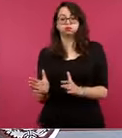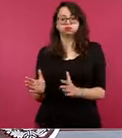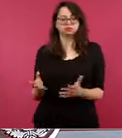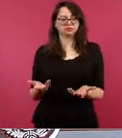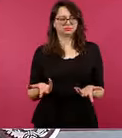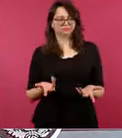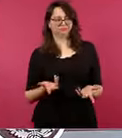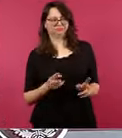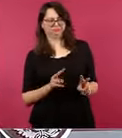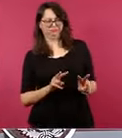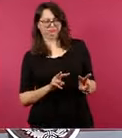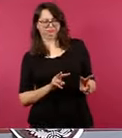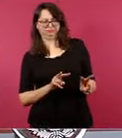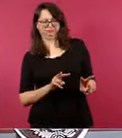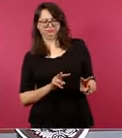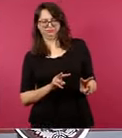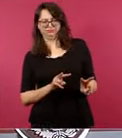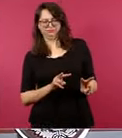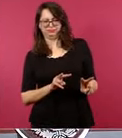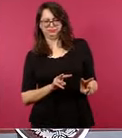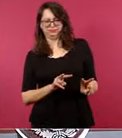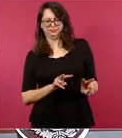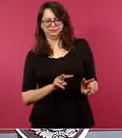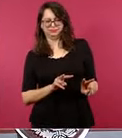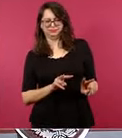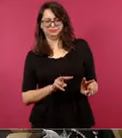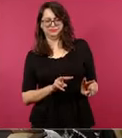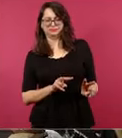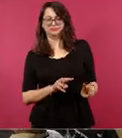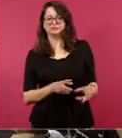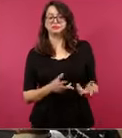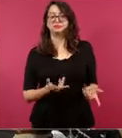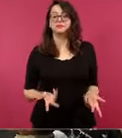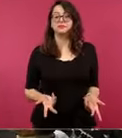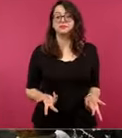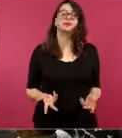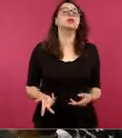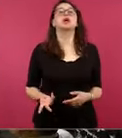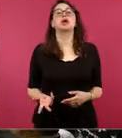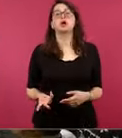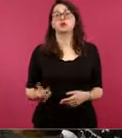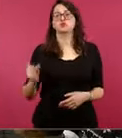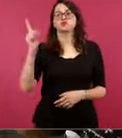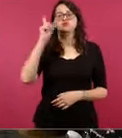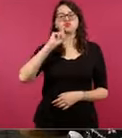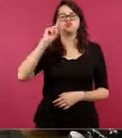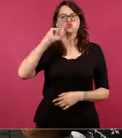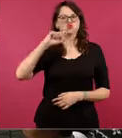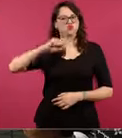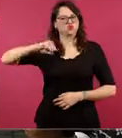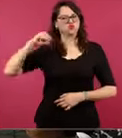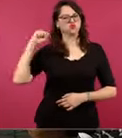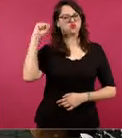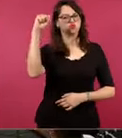Con claridad, se disfrazan de feministas.